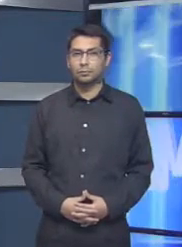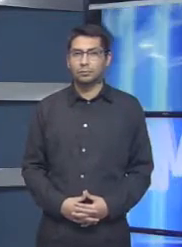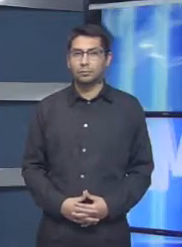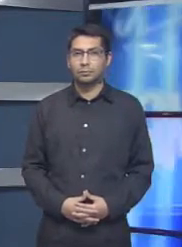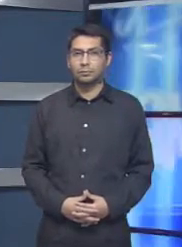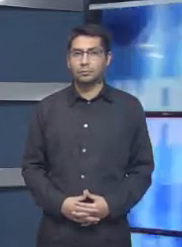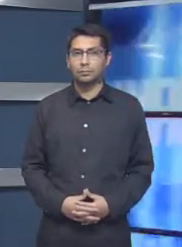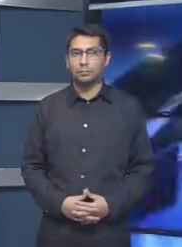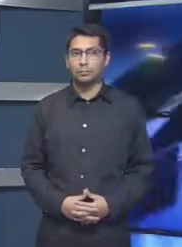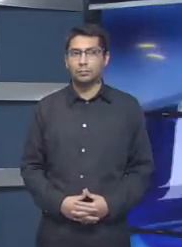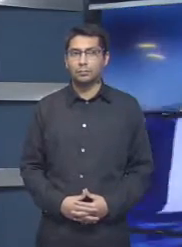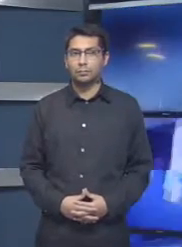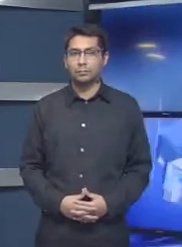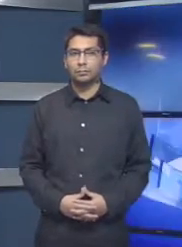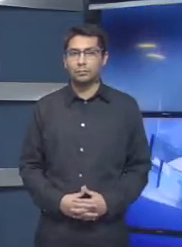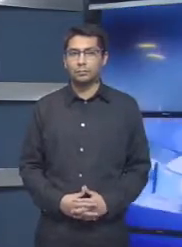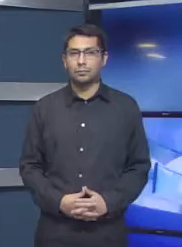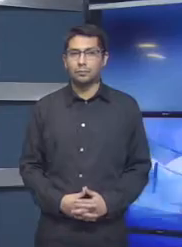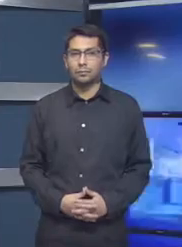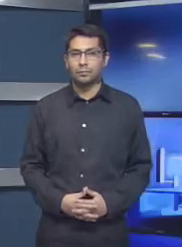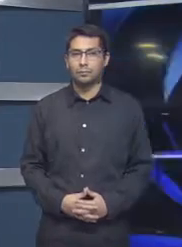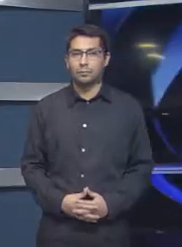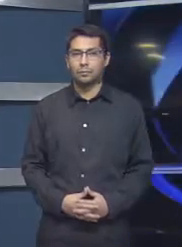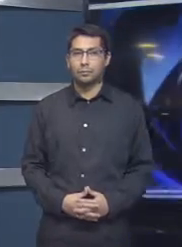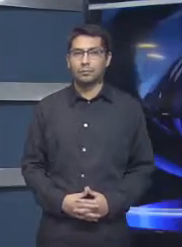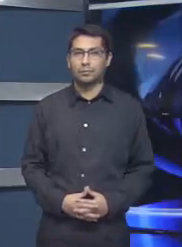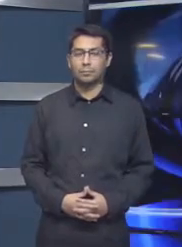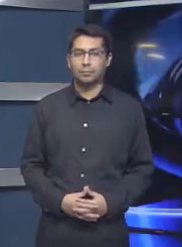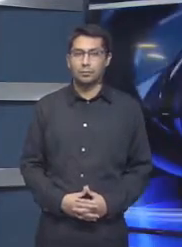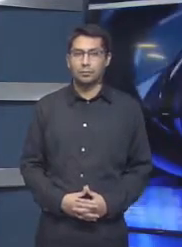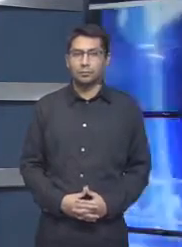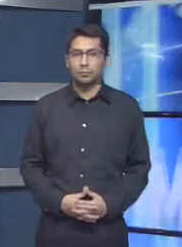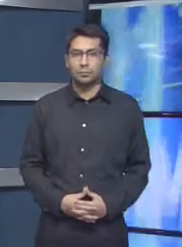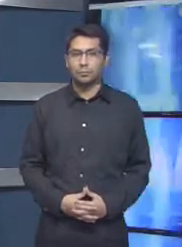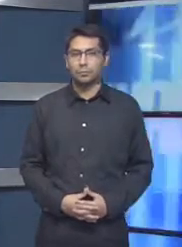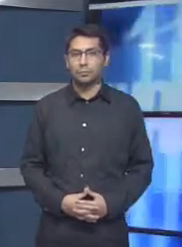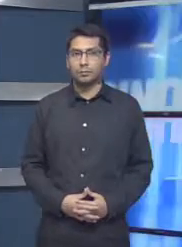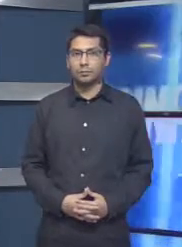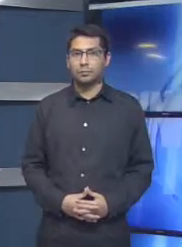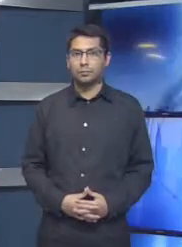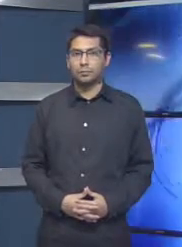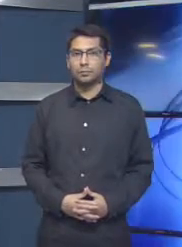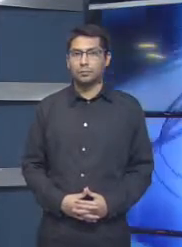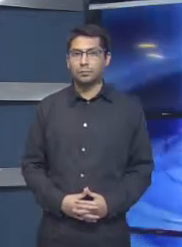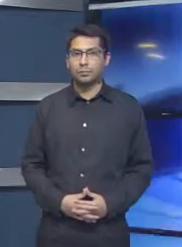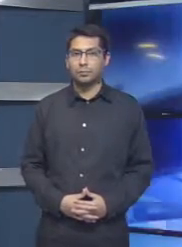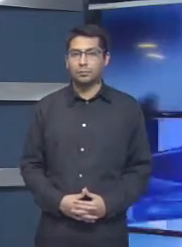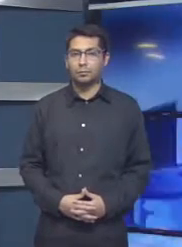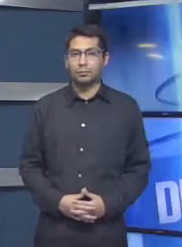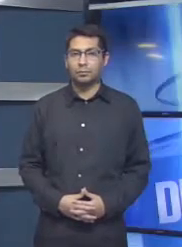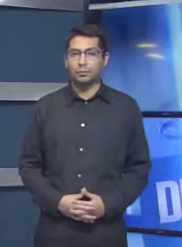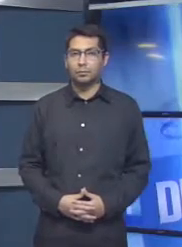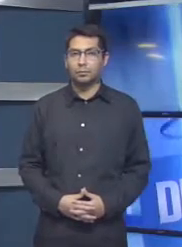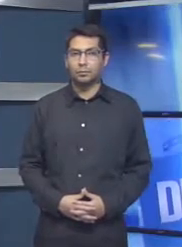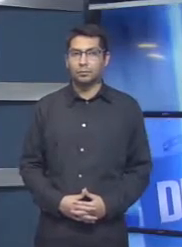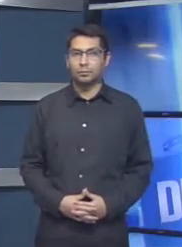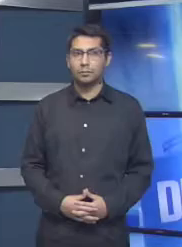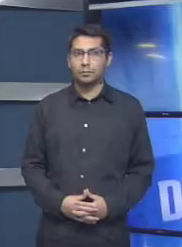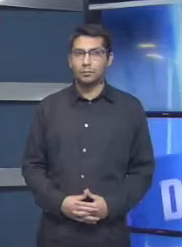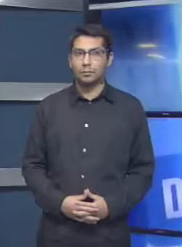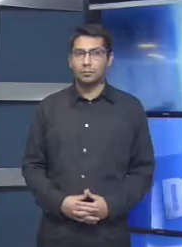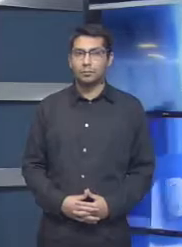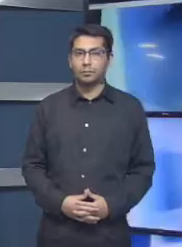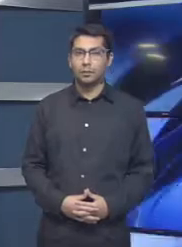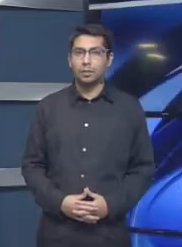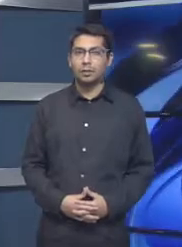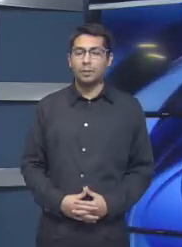viendo buenas posibilidades. Pero dentro del marco del escenario que tenemos, es importante el uso de